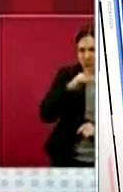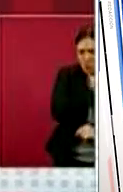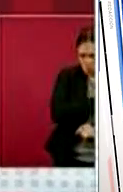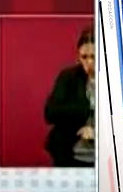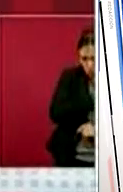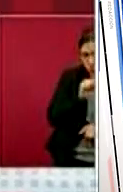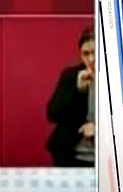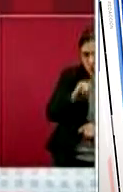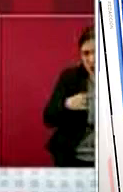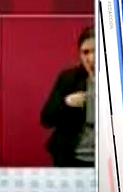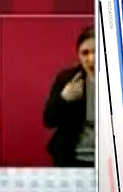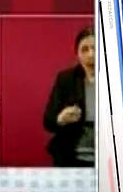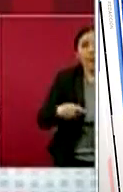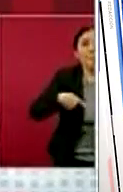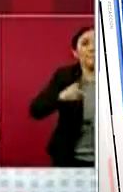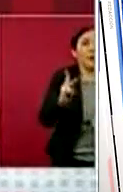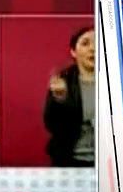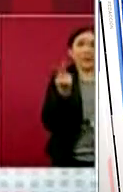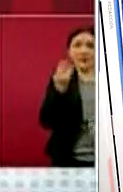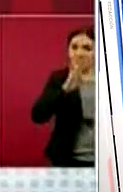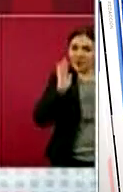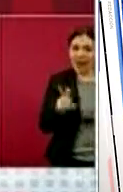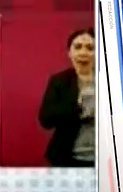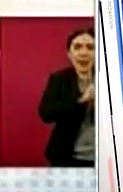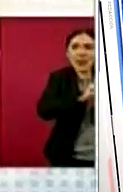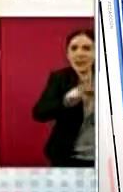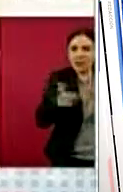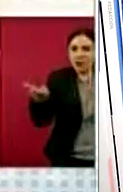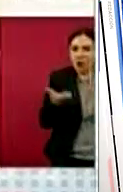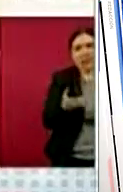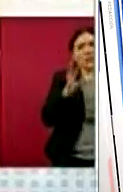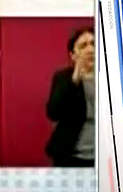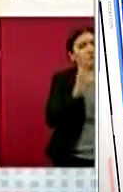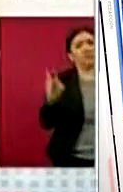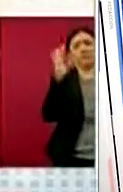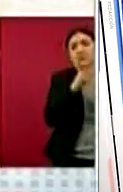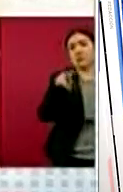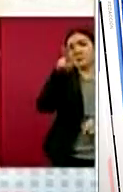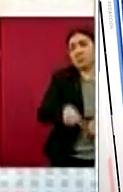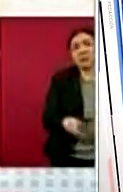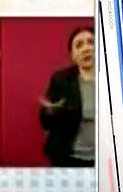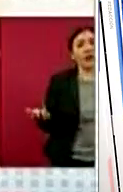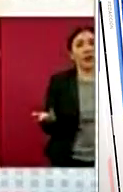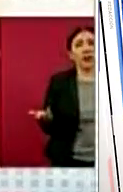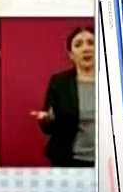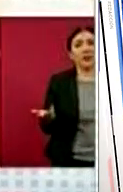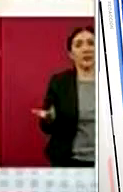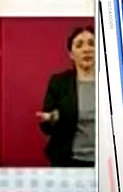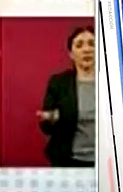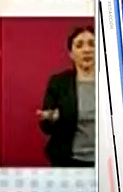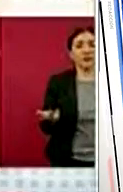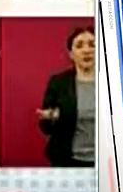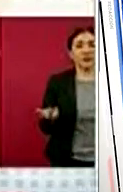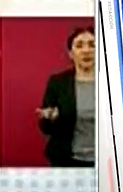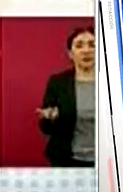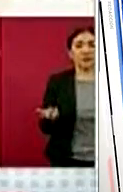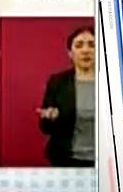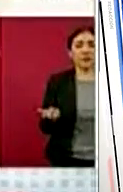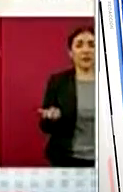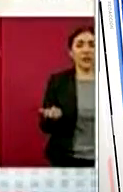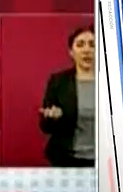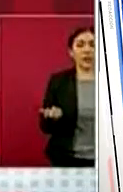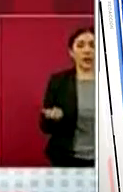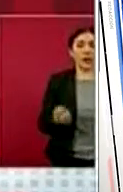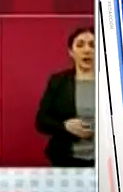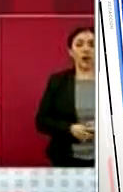que hace, lo que logra es demeritar la reputación y la imagen de México ante el